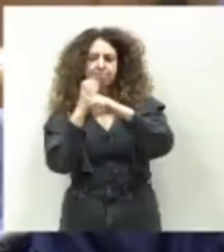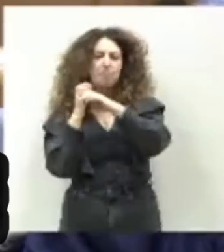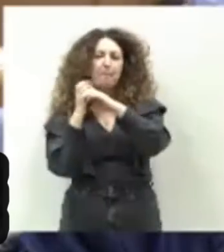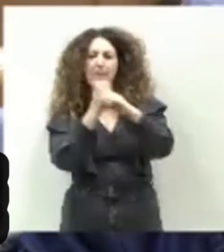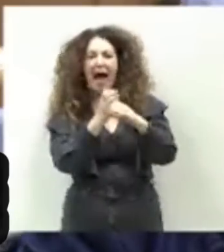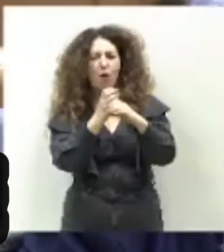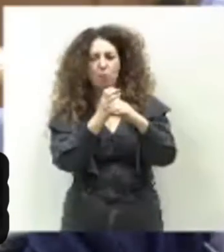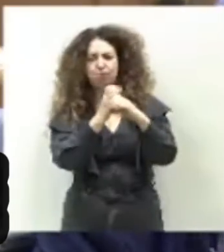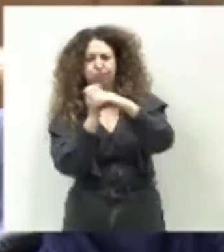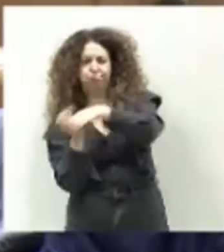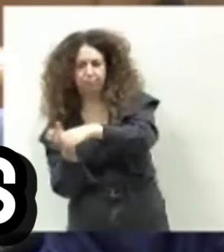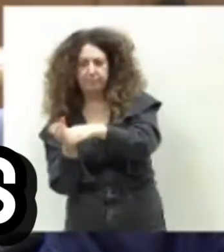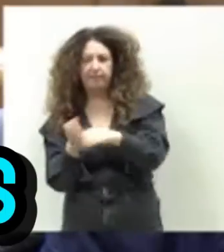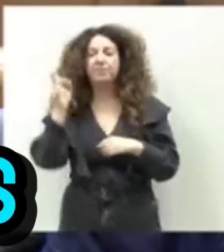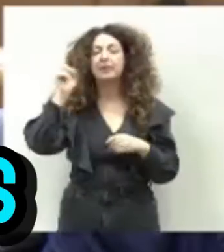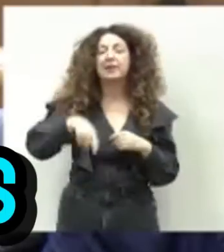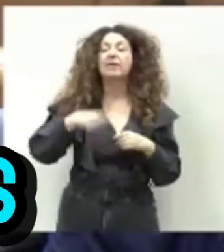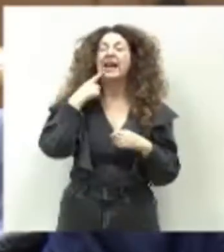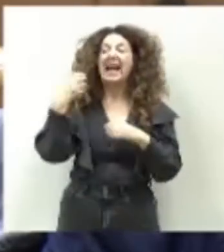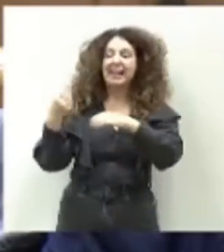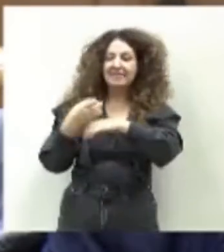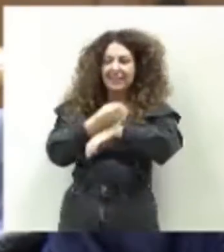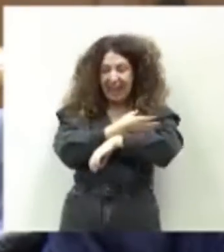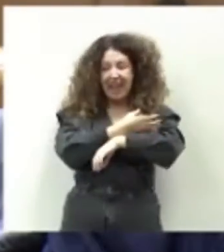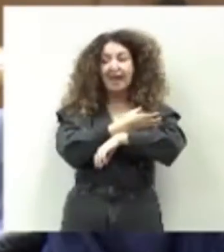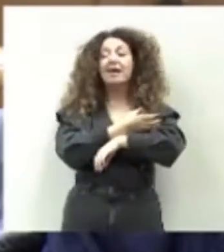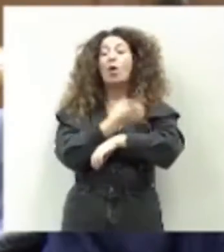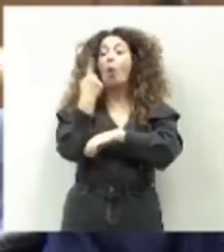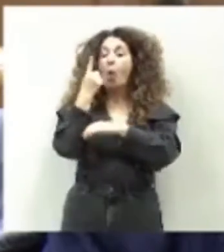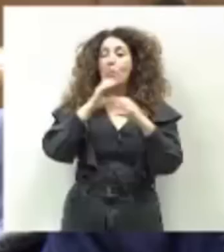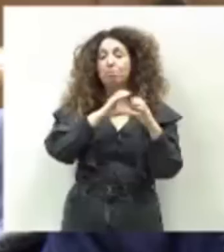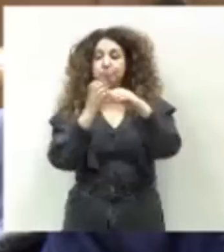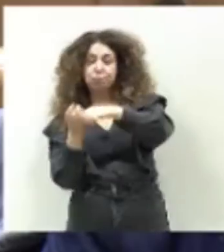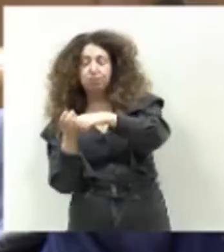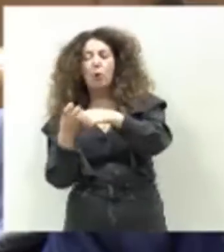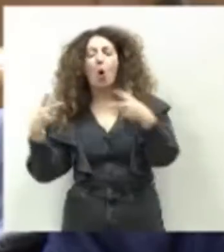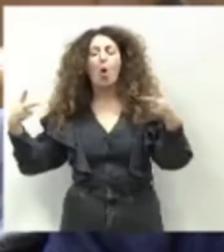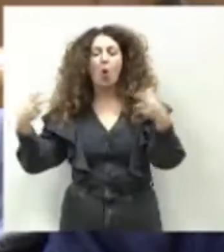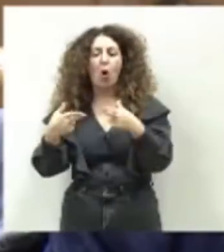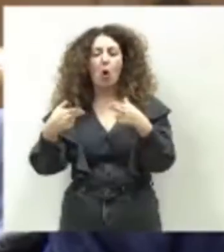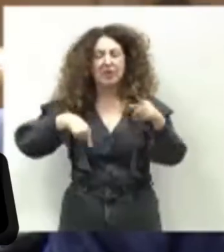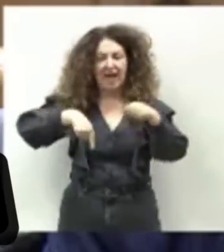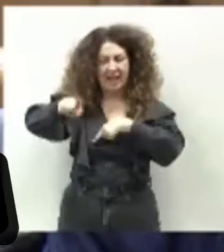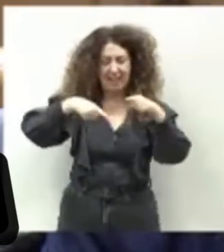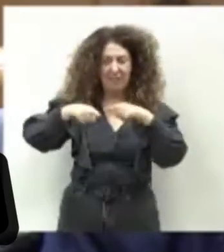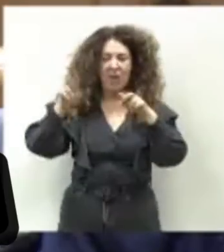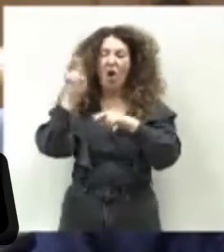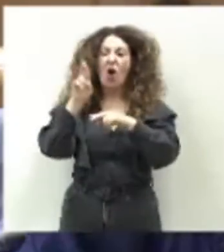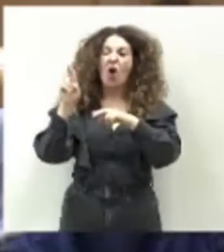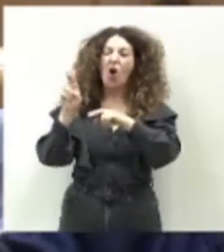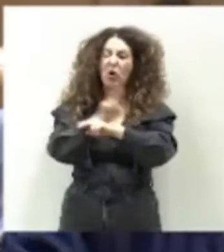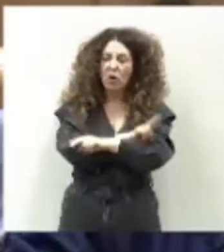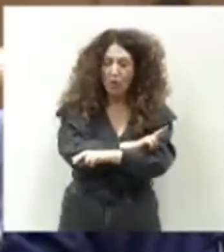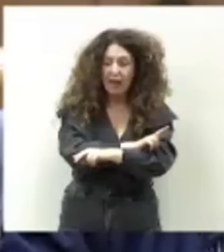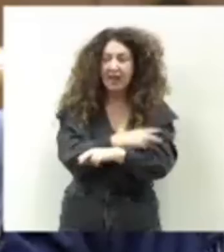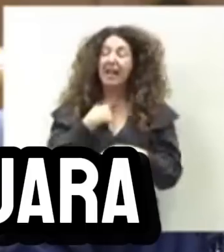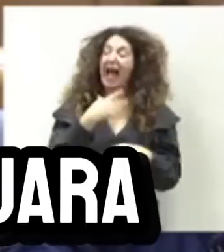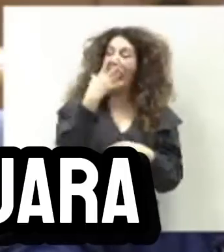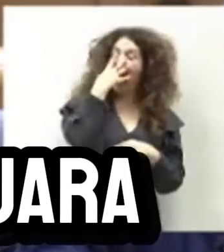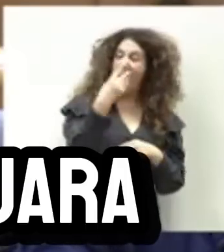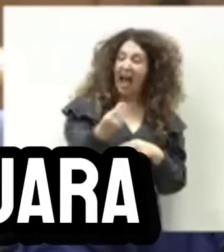descarrilamiento de un tren provoca cortes de tráfico en algunos rodalíes de Barcelona. AVE Málaga-Madrid, con 291 viajeros, sufre una salida de